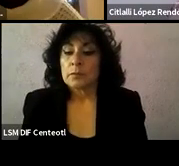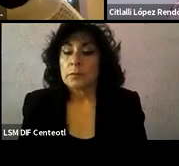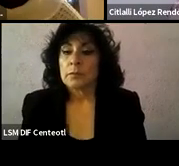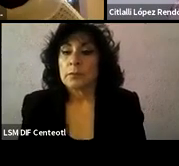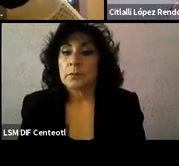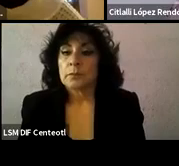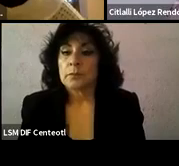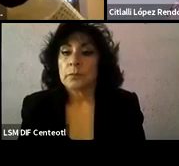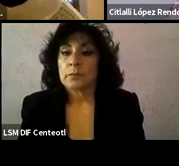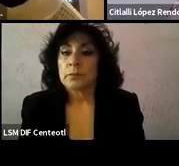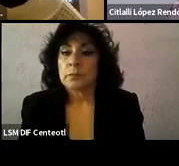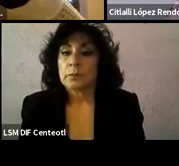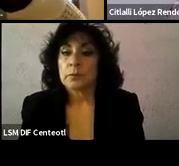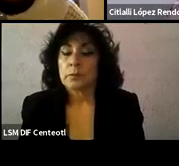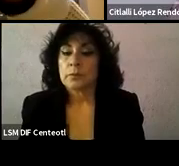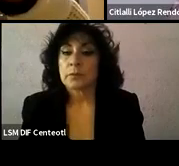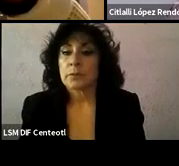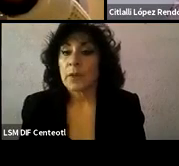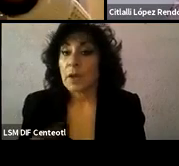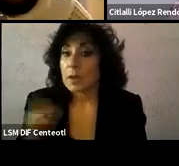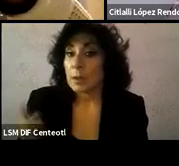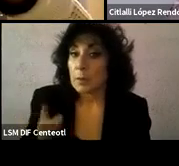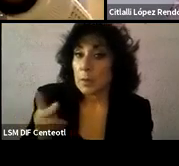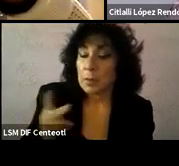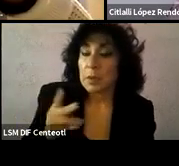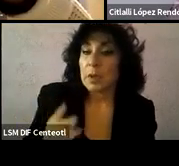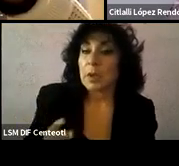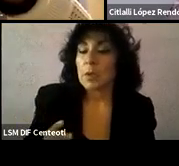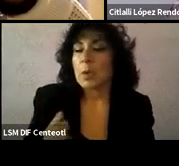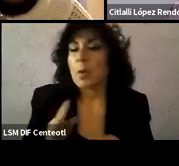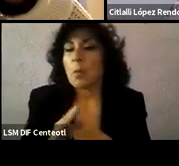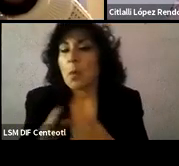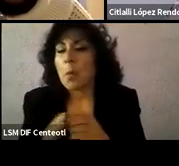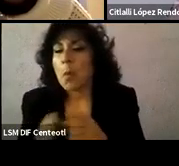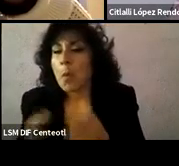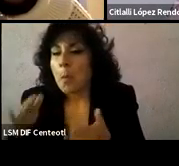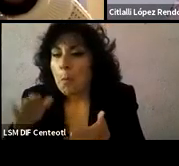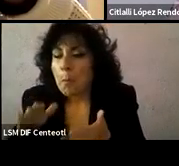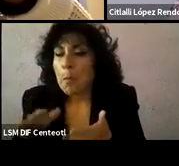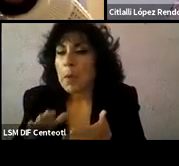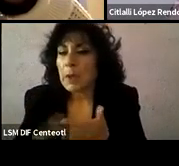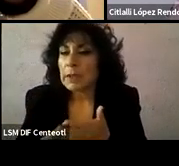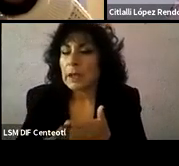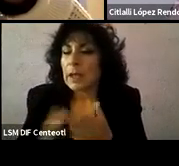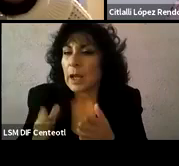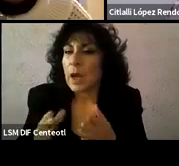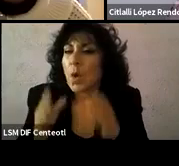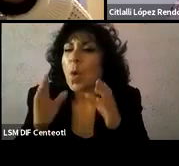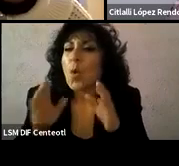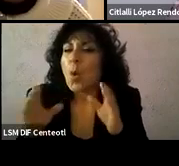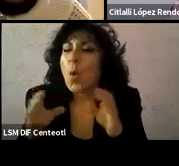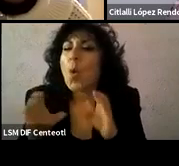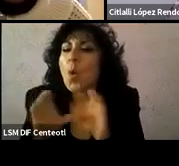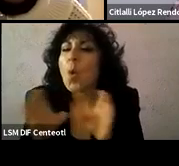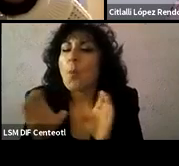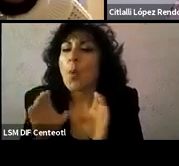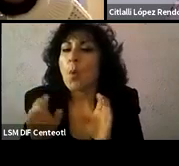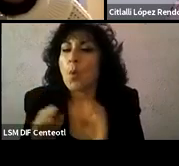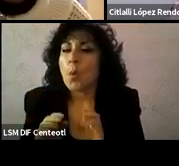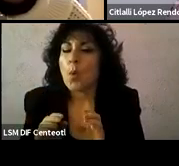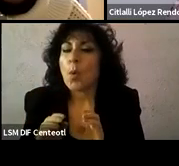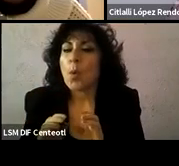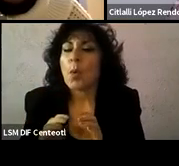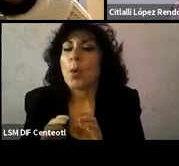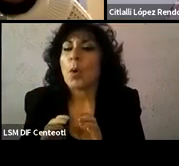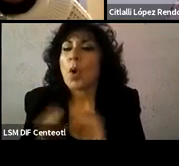Creo que ya nos están preguntando cosas como cómo podemos aterrizarlo ya en la práctica, dinámicas específicas que nosotros